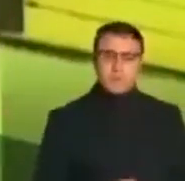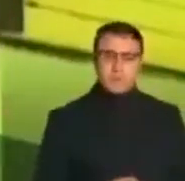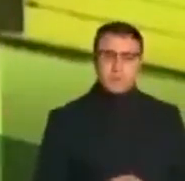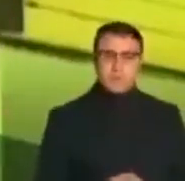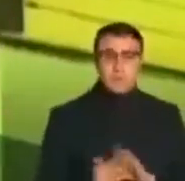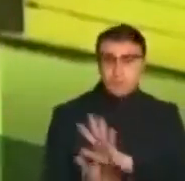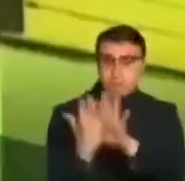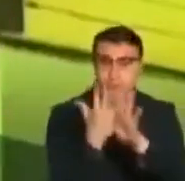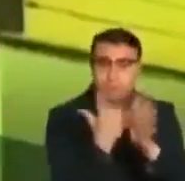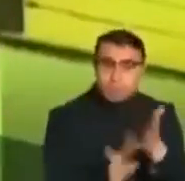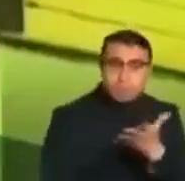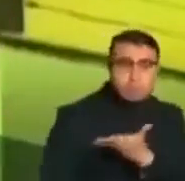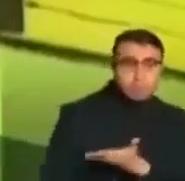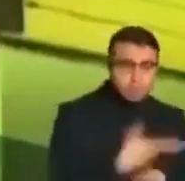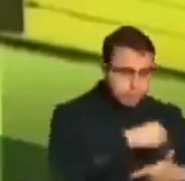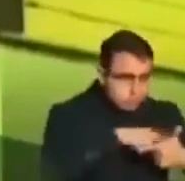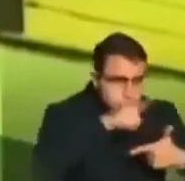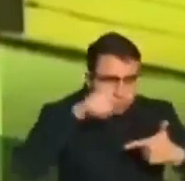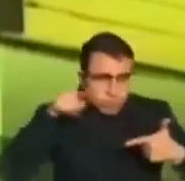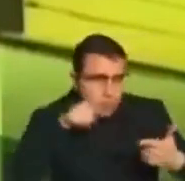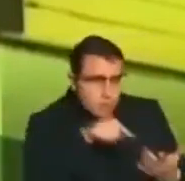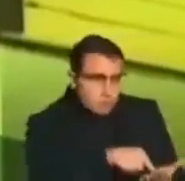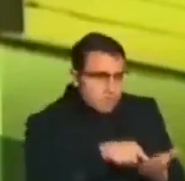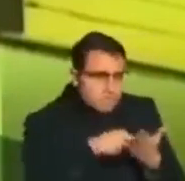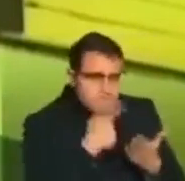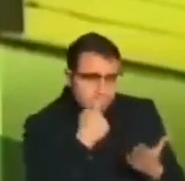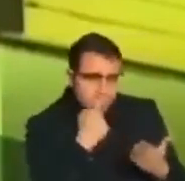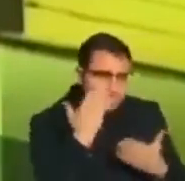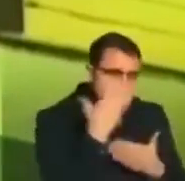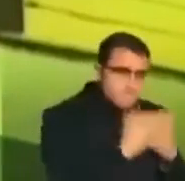eso que nos están diciendo es en realidad